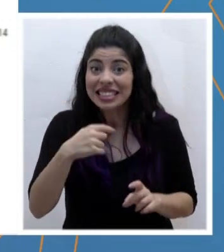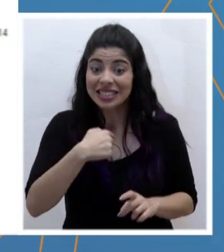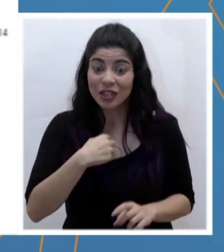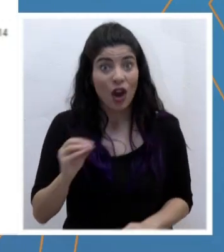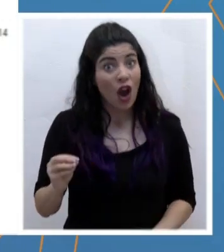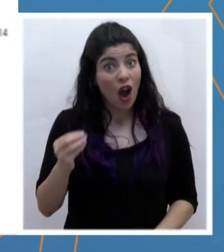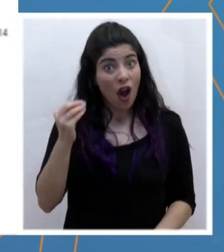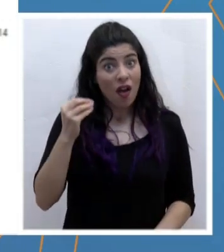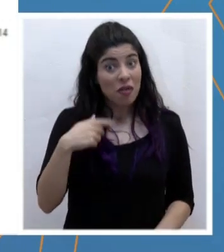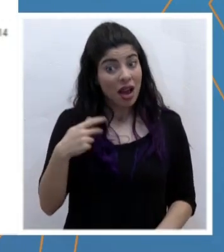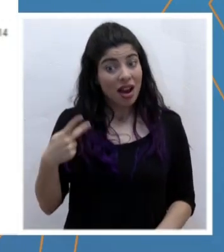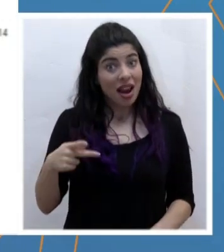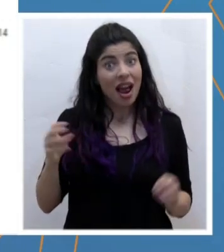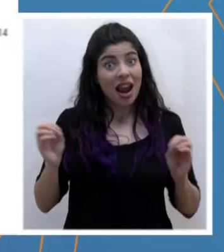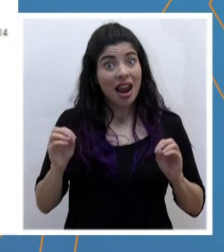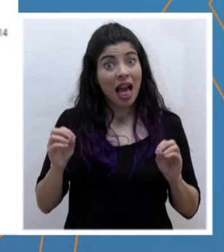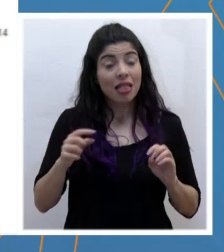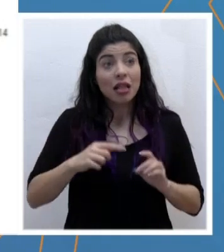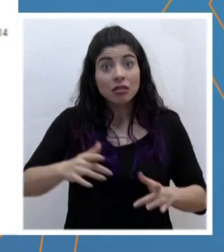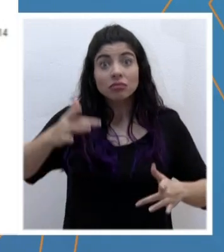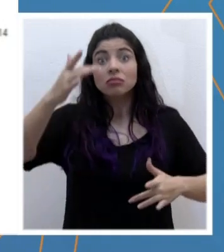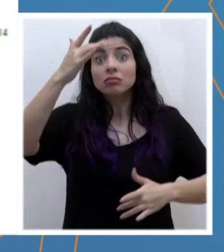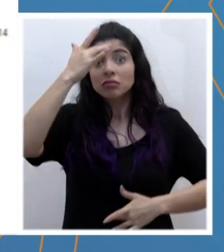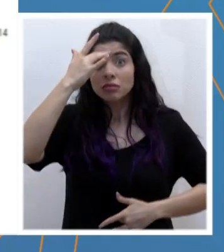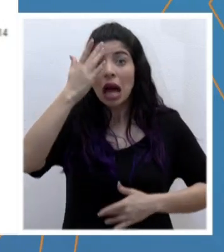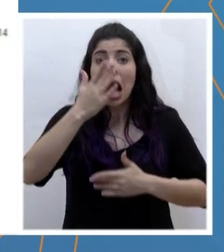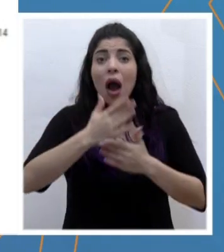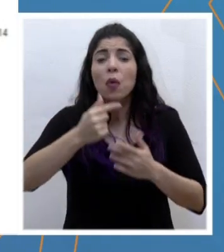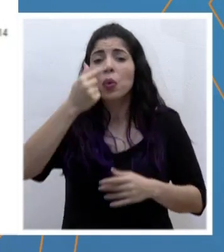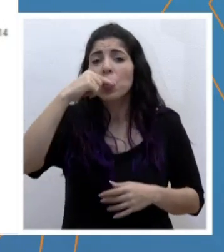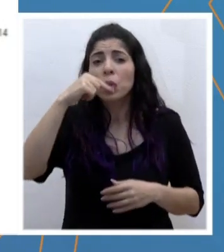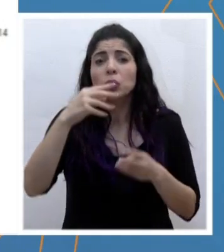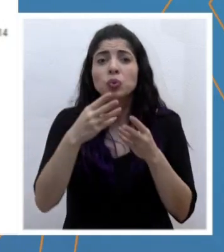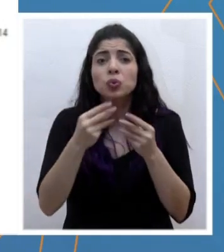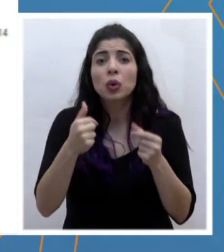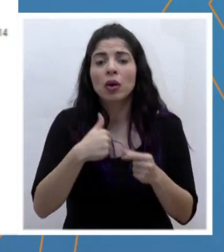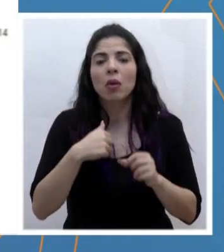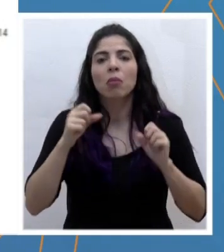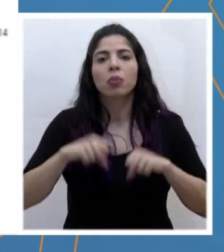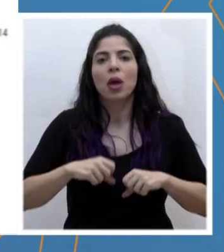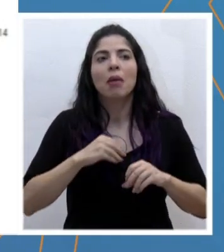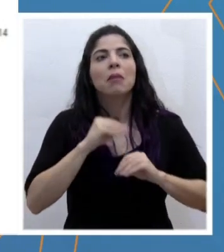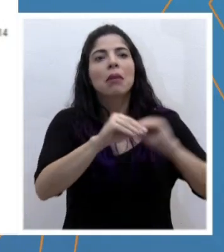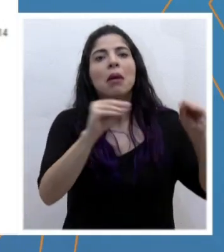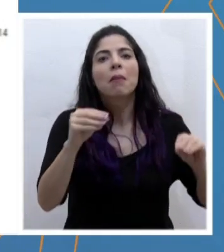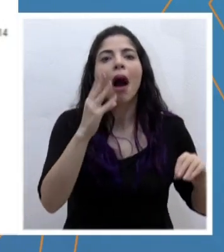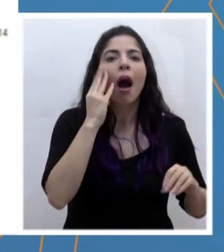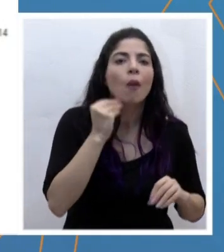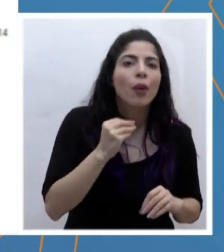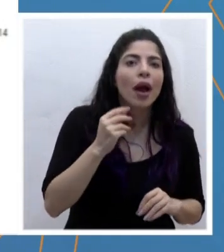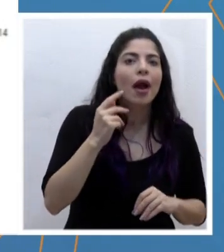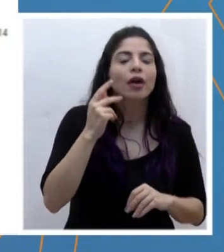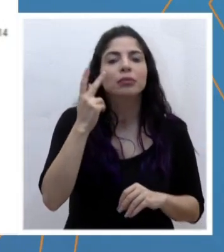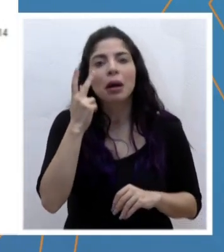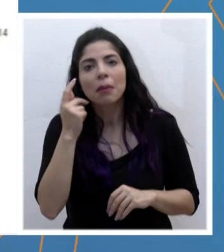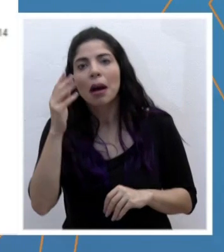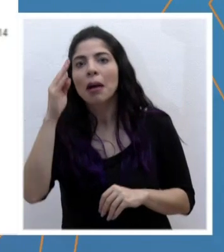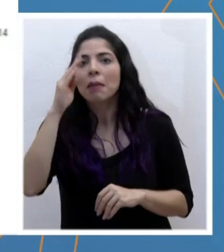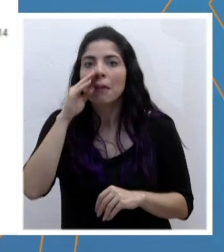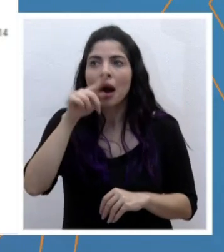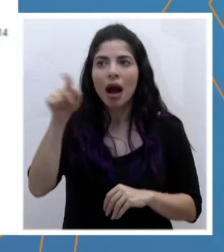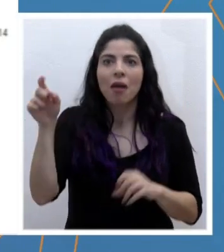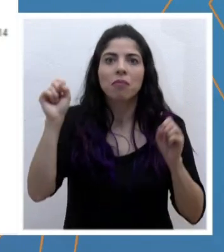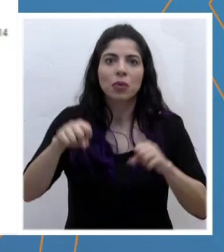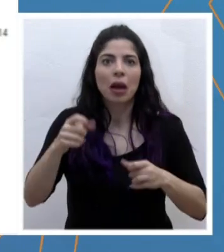persona joven sin factores de riesgo y me enfermo, aunque tenga un resfriado leve, puedo enfermar a mis abuelos o a mis papás y ellos sí se pueden